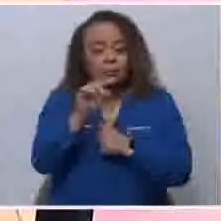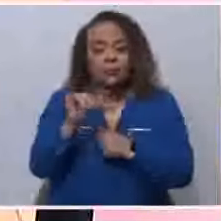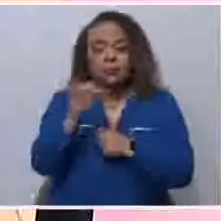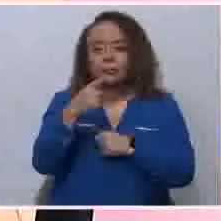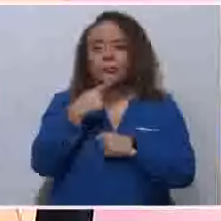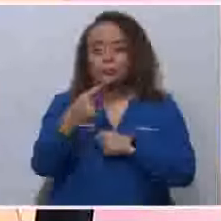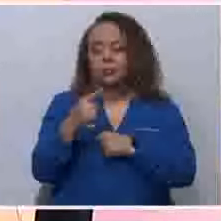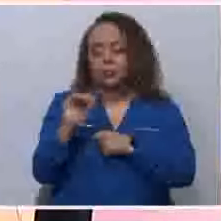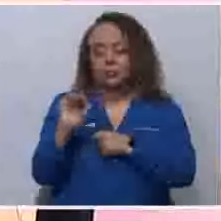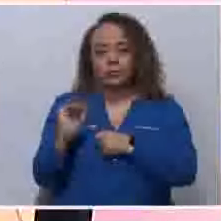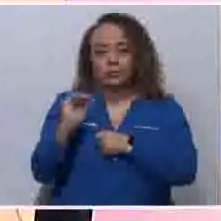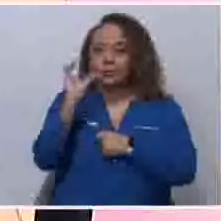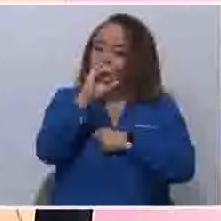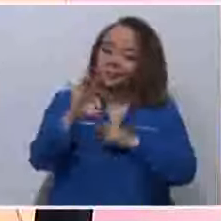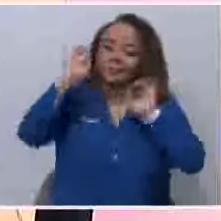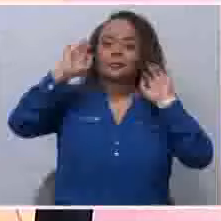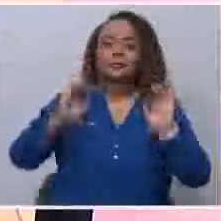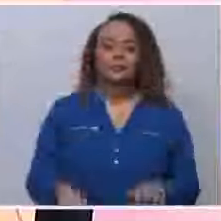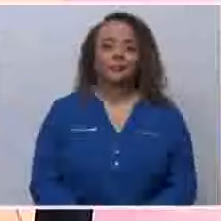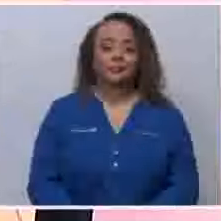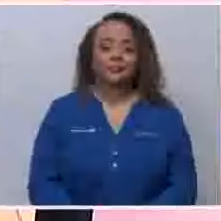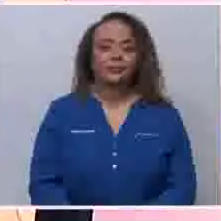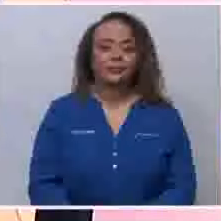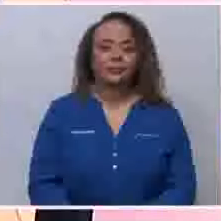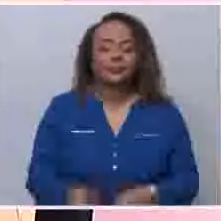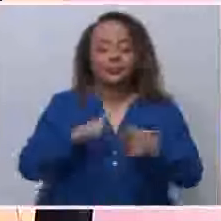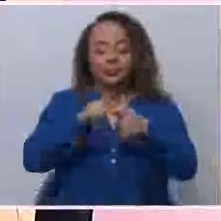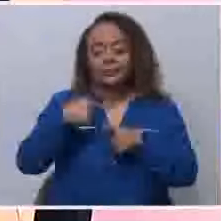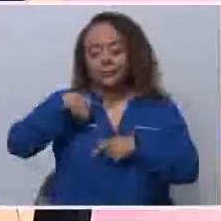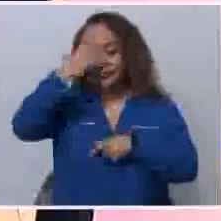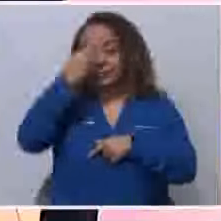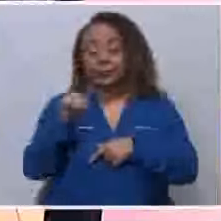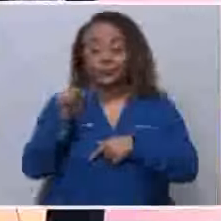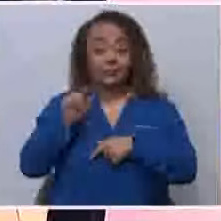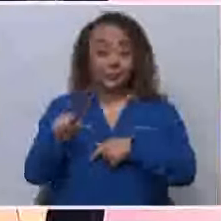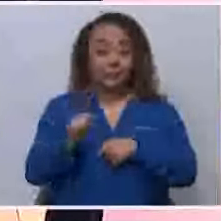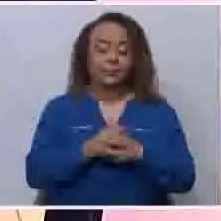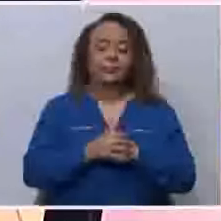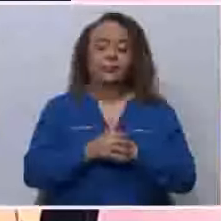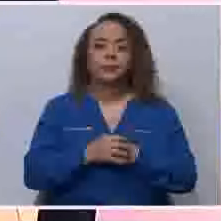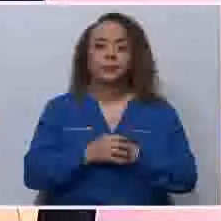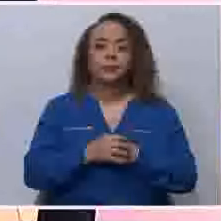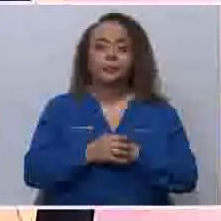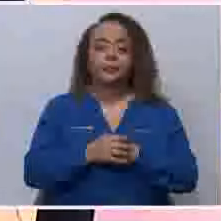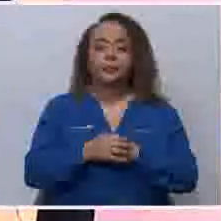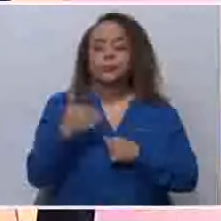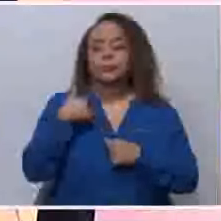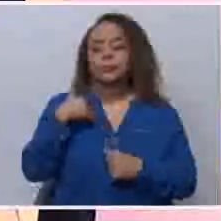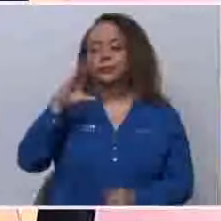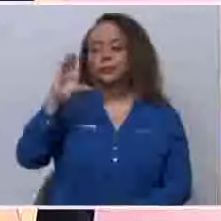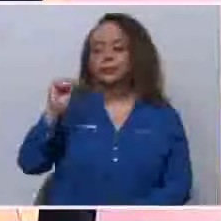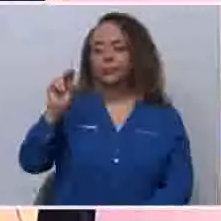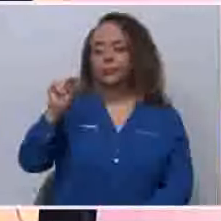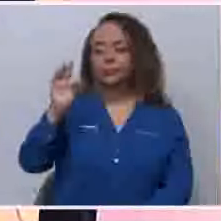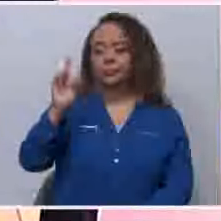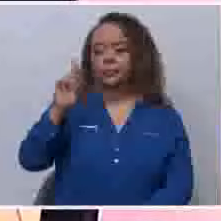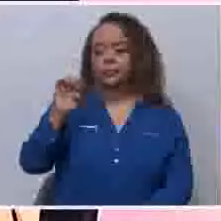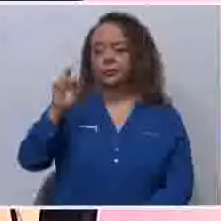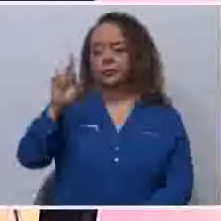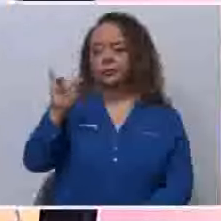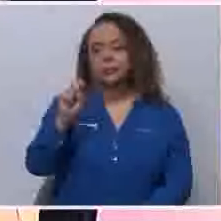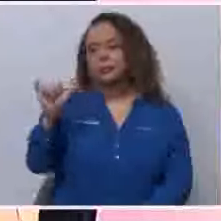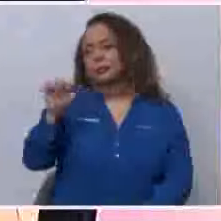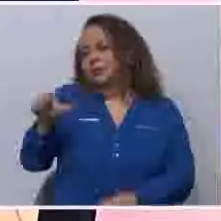le decían uno de chiquitillo, el que busca encuentra. Y yo creo que él incluso tiene a Tony Contreras como que, ¿verdad?, como